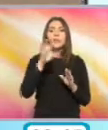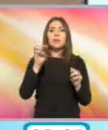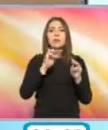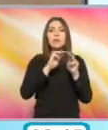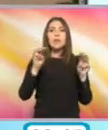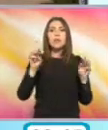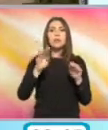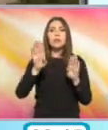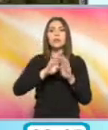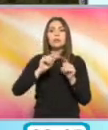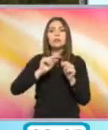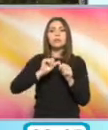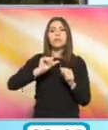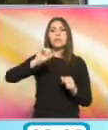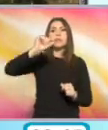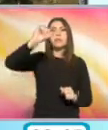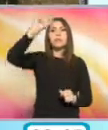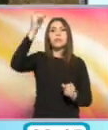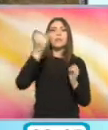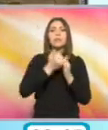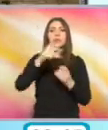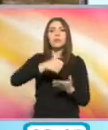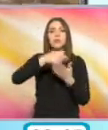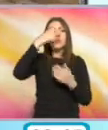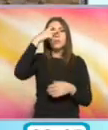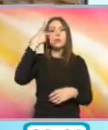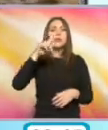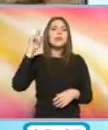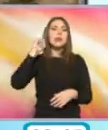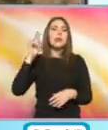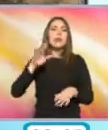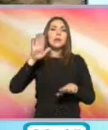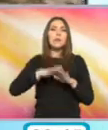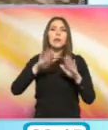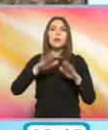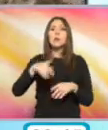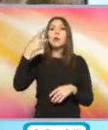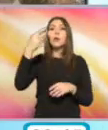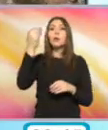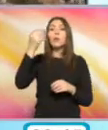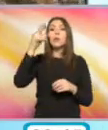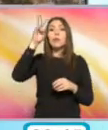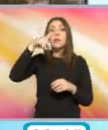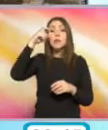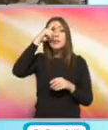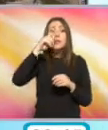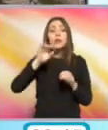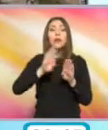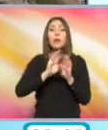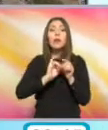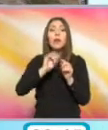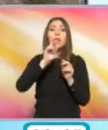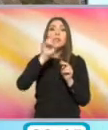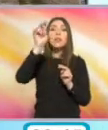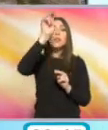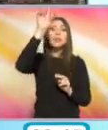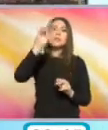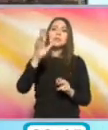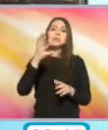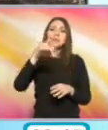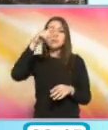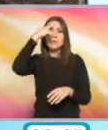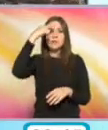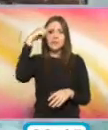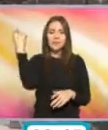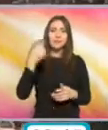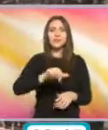altura de la Ciudad de Claro. México. Sí. Pero bueno, Zacatecas es más O bajito. sea, para nosotros no nos Sí. costaría trabajo subir. Así es. Y hay otro lugar que me fascina y me encanta.